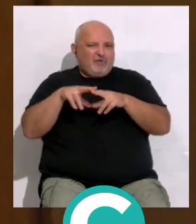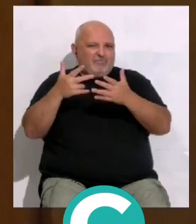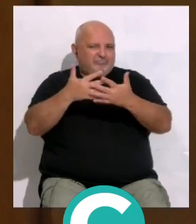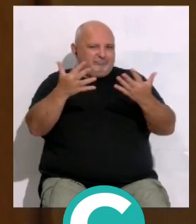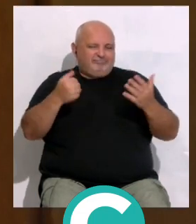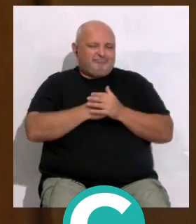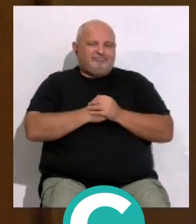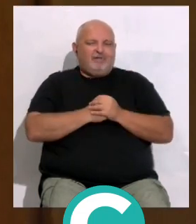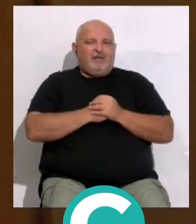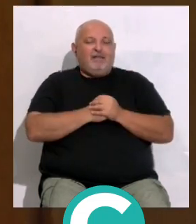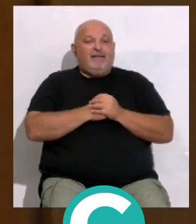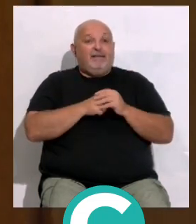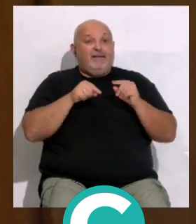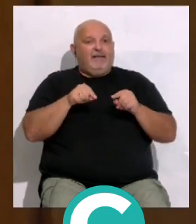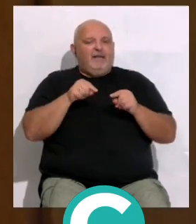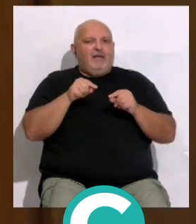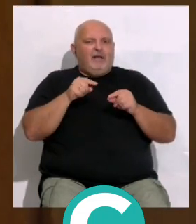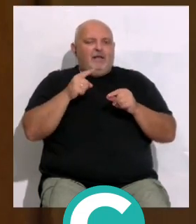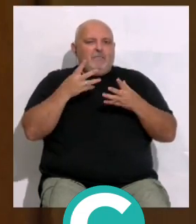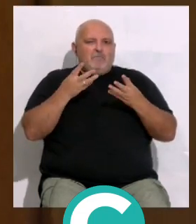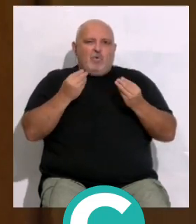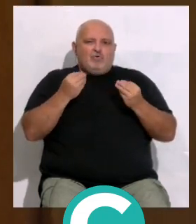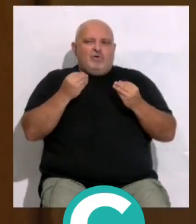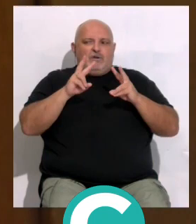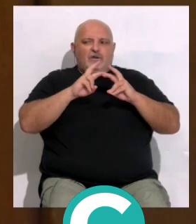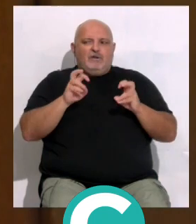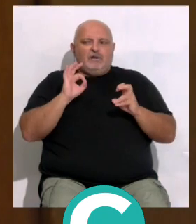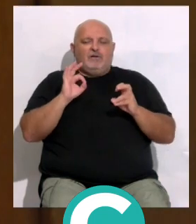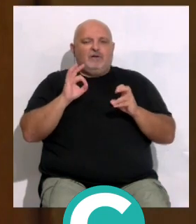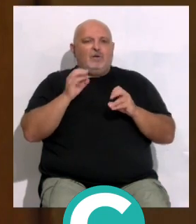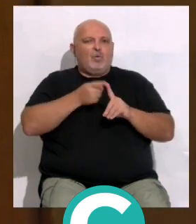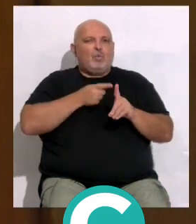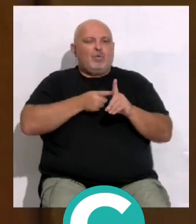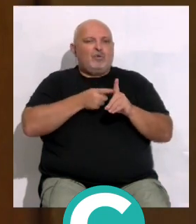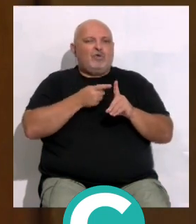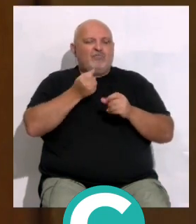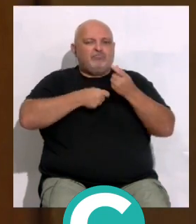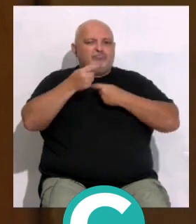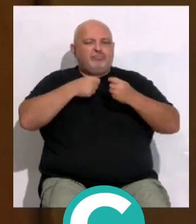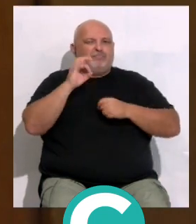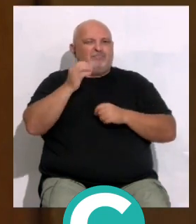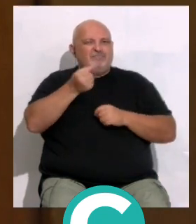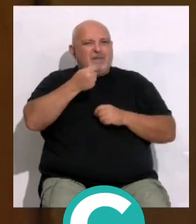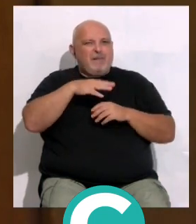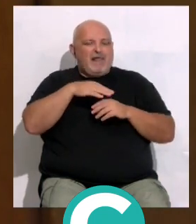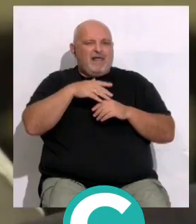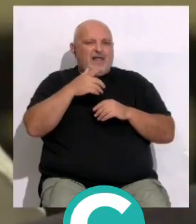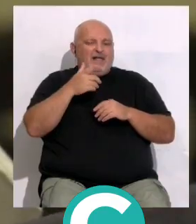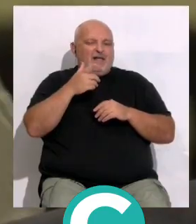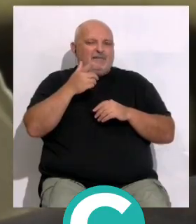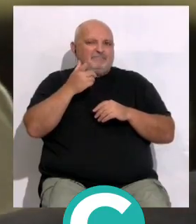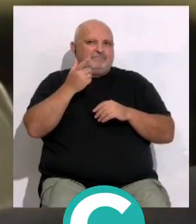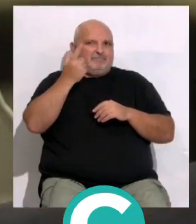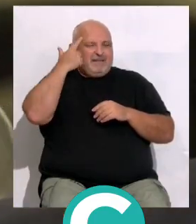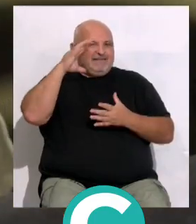este sentido se está disparando mucho el consumo de psicofármacos, que son muy eficaces y que tienen